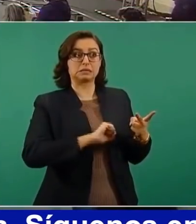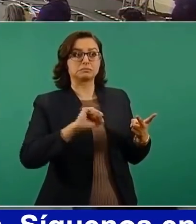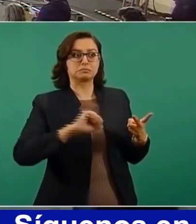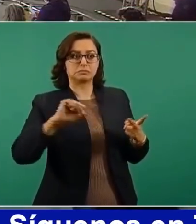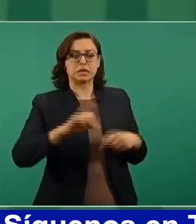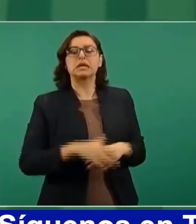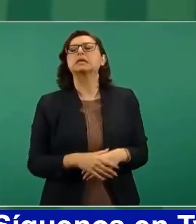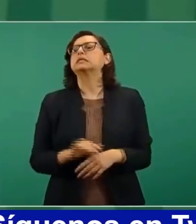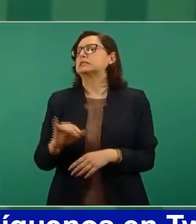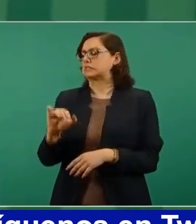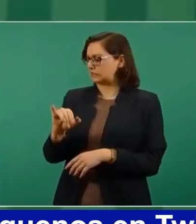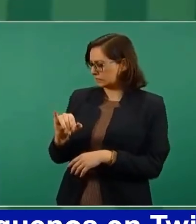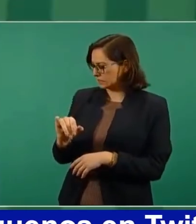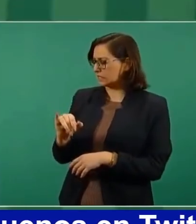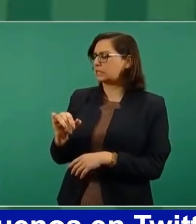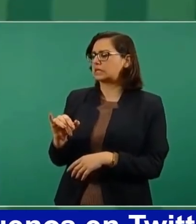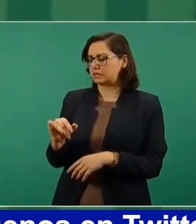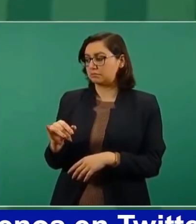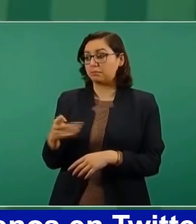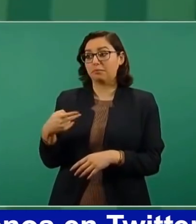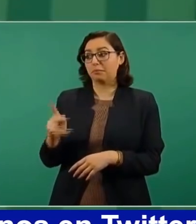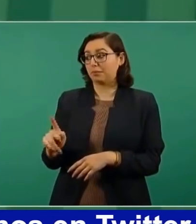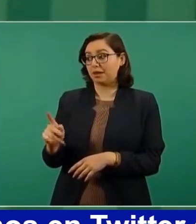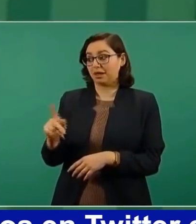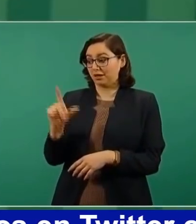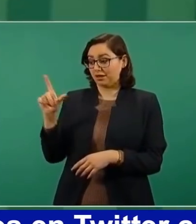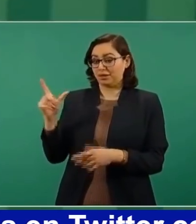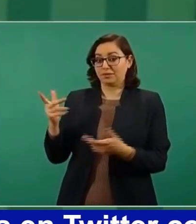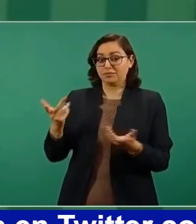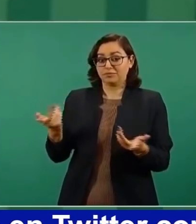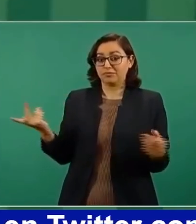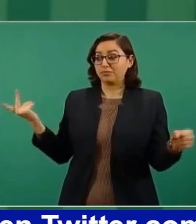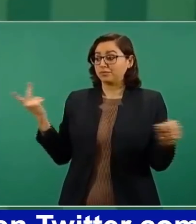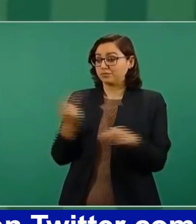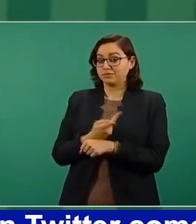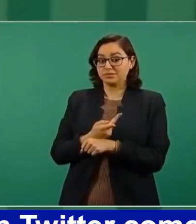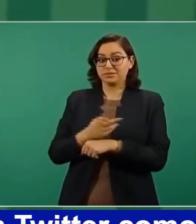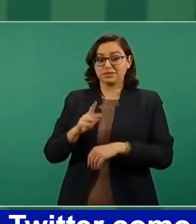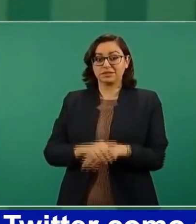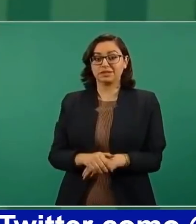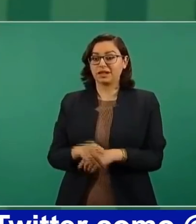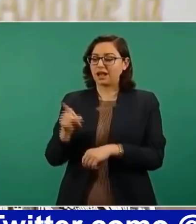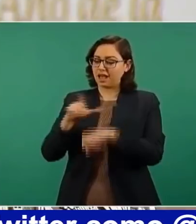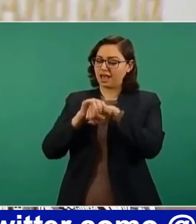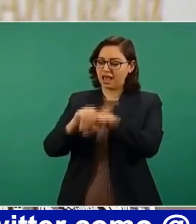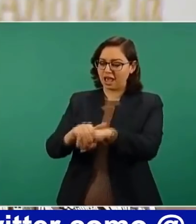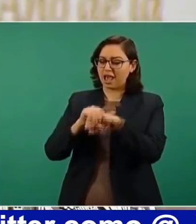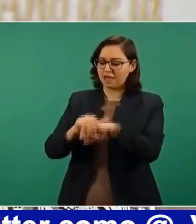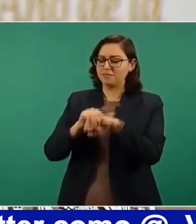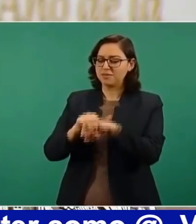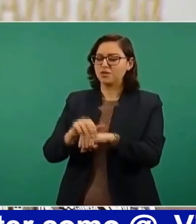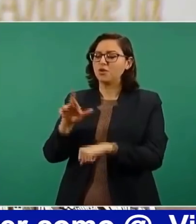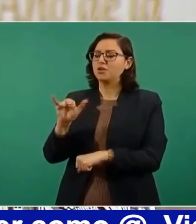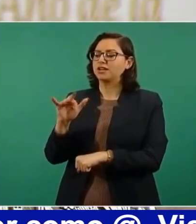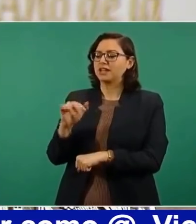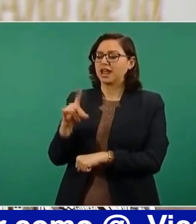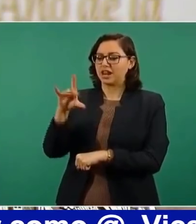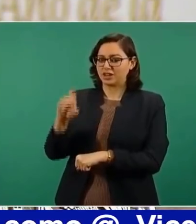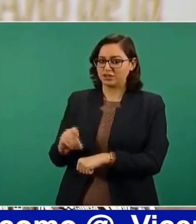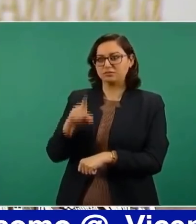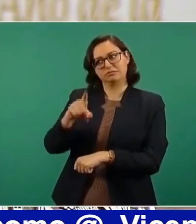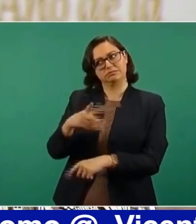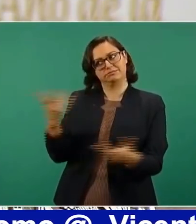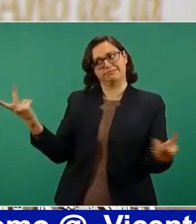hay especulación, se pasan, como diría nuestro amigo Sheffield, se